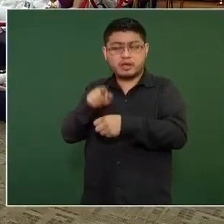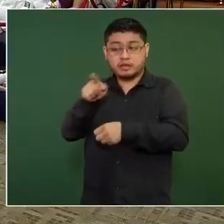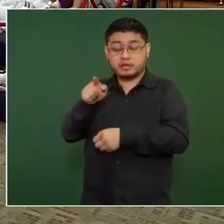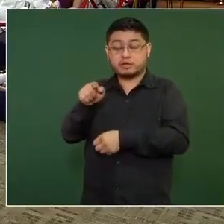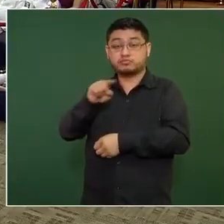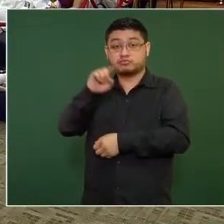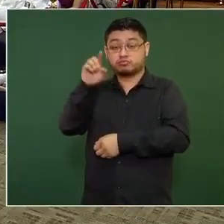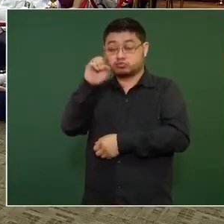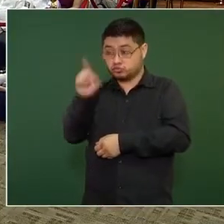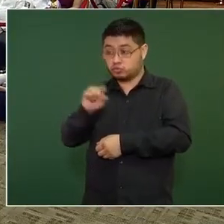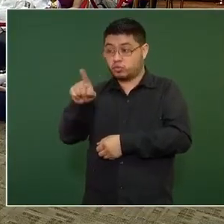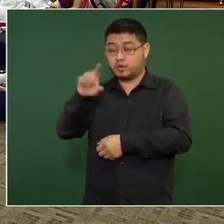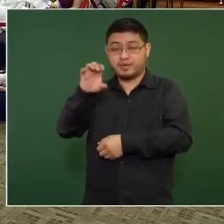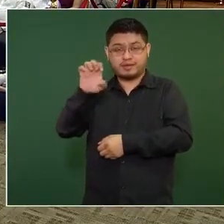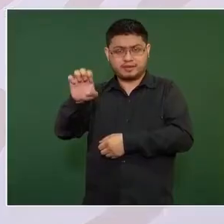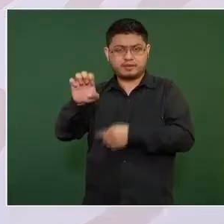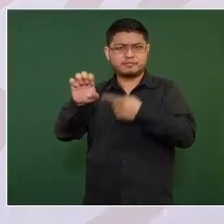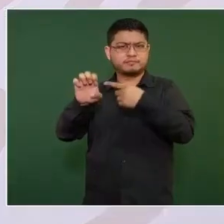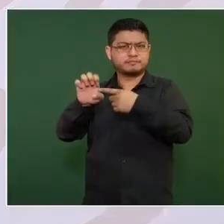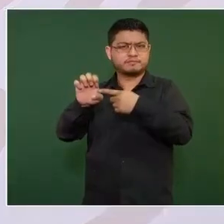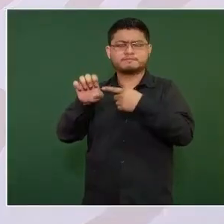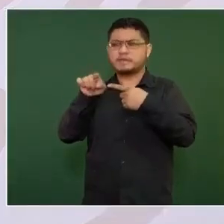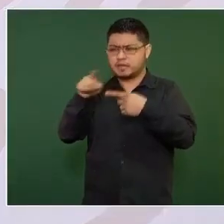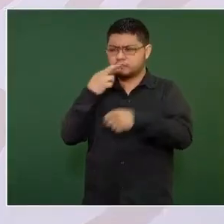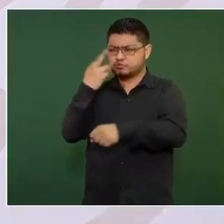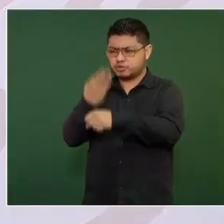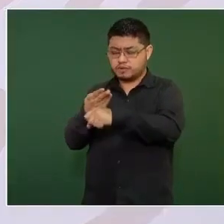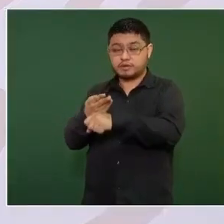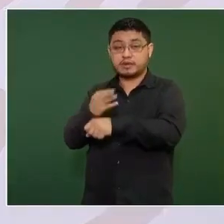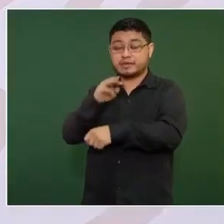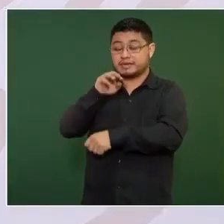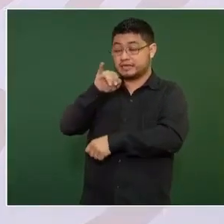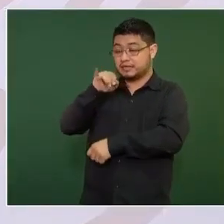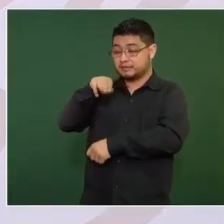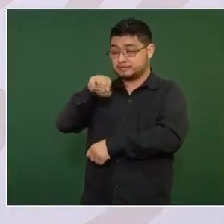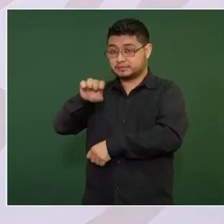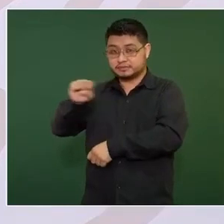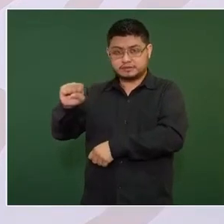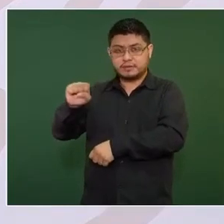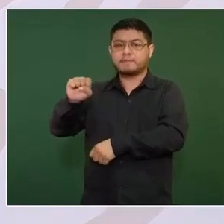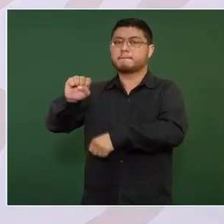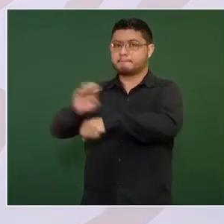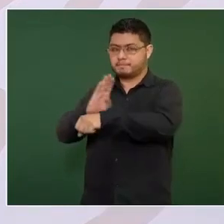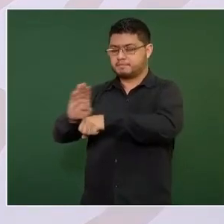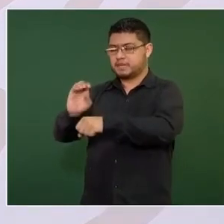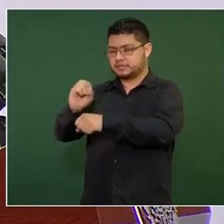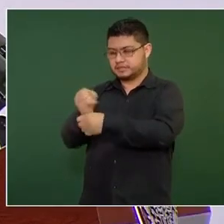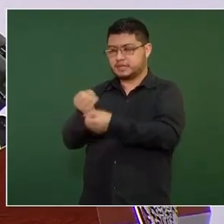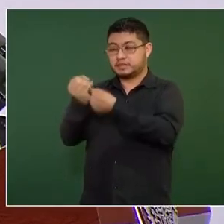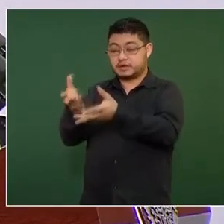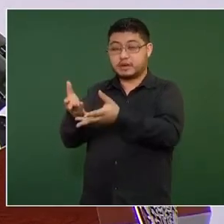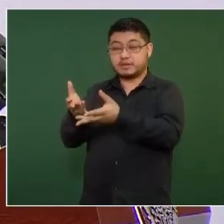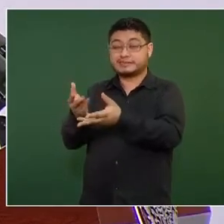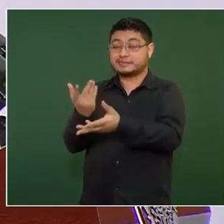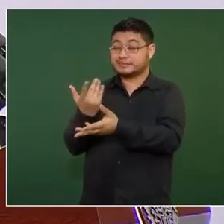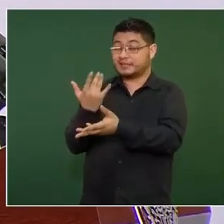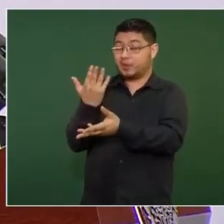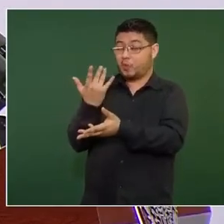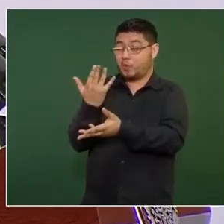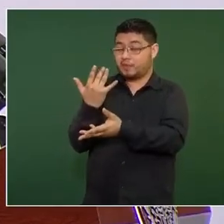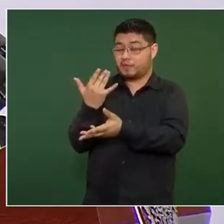el responsable de este programa IMSS Bienestar, que va a atender a más de 50